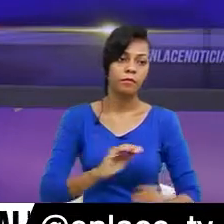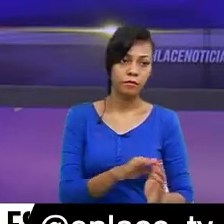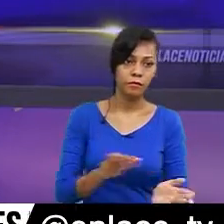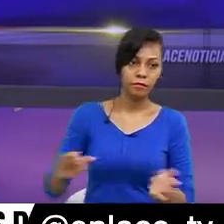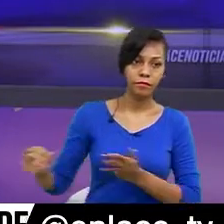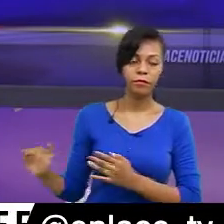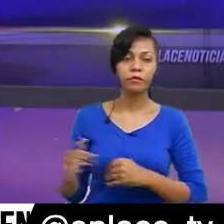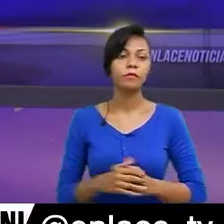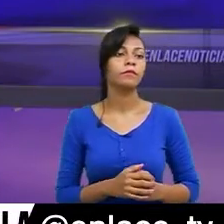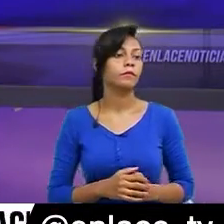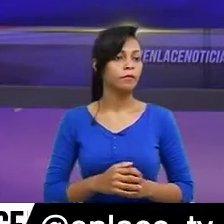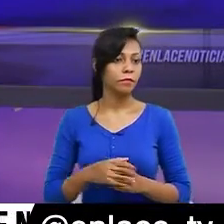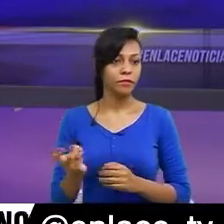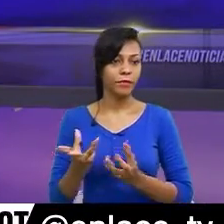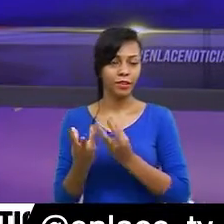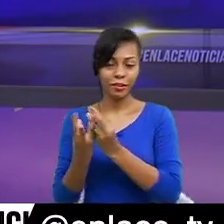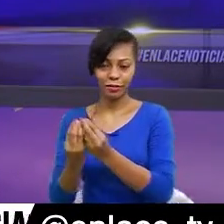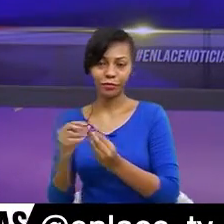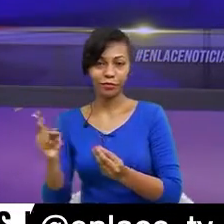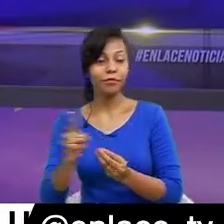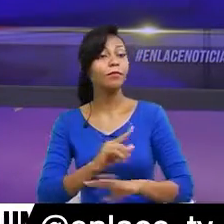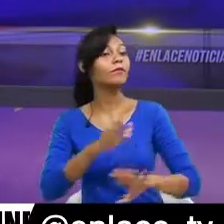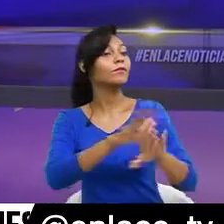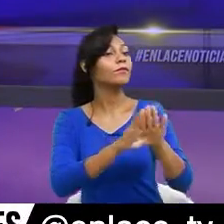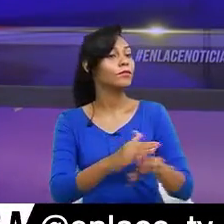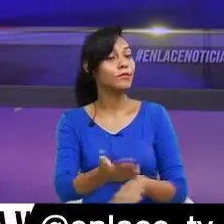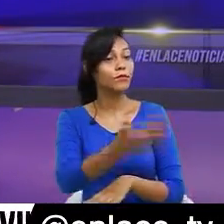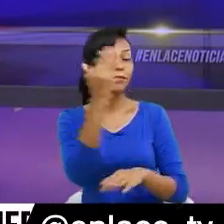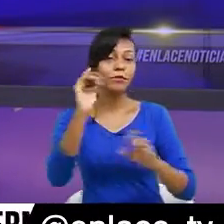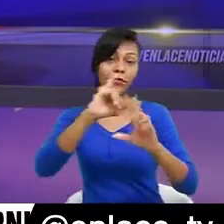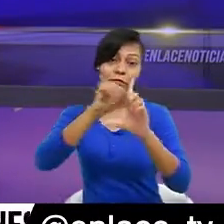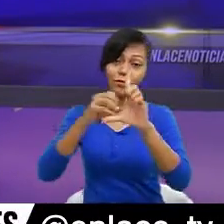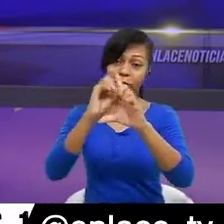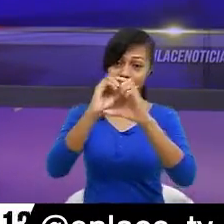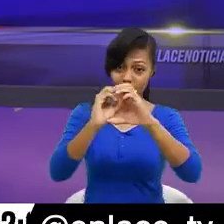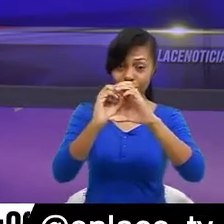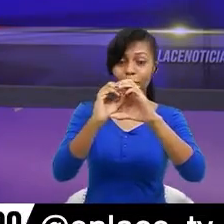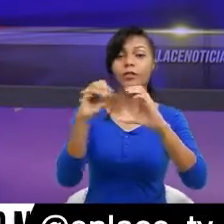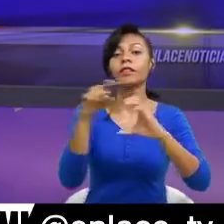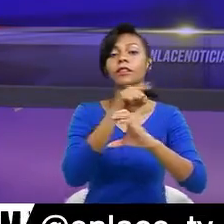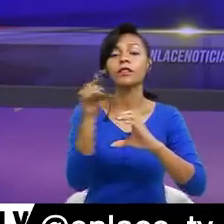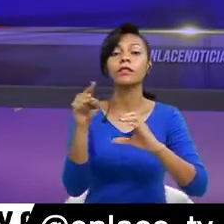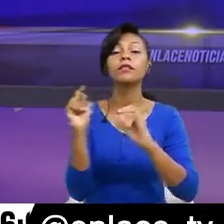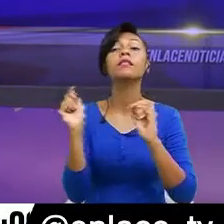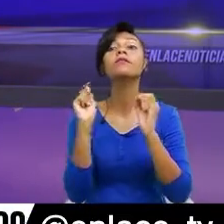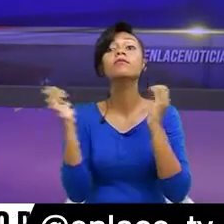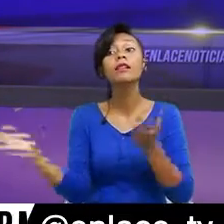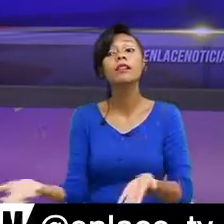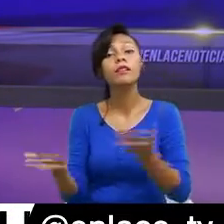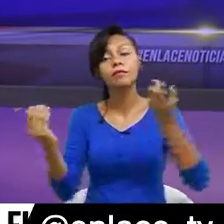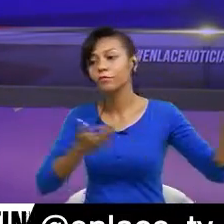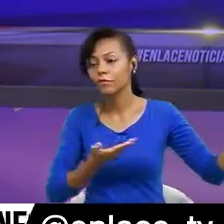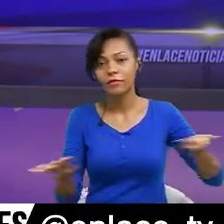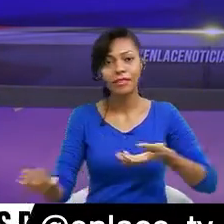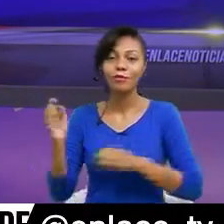Reintegración abrió exposición en el Centro Comercial San Silvestre, denominada Quiero Decir. La misma irá hasta el próximo 8 de